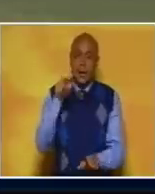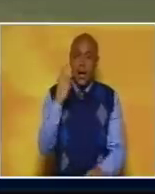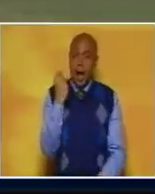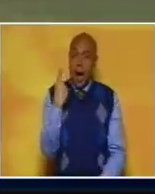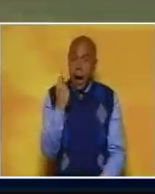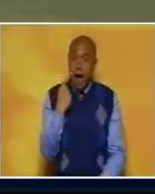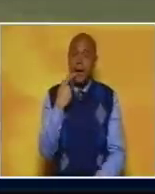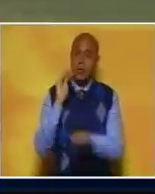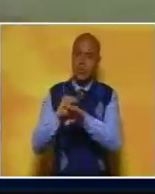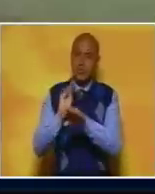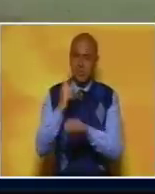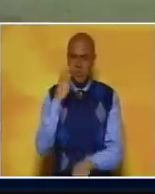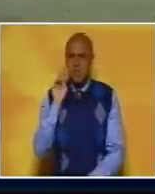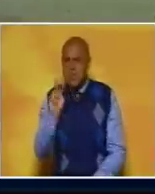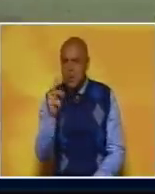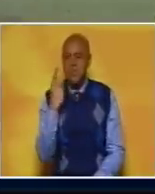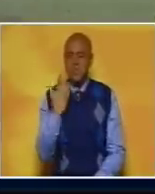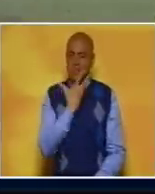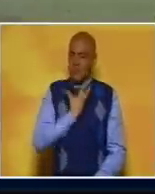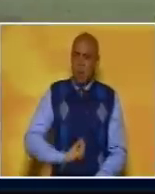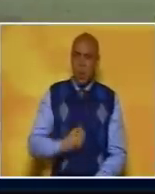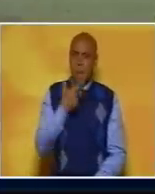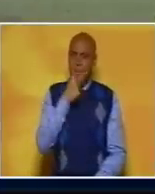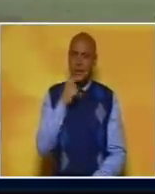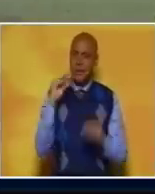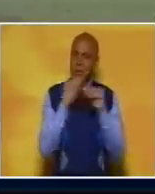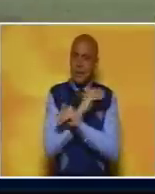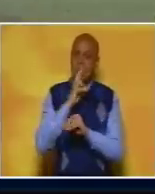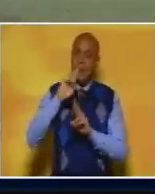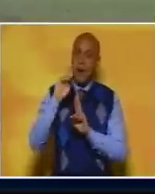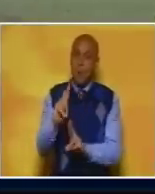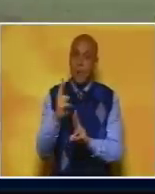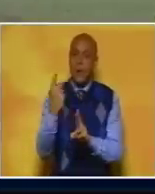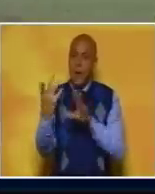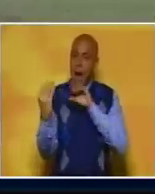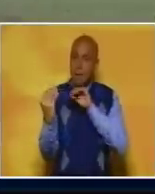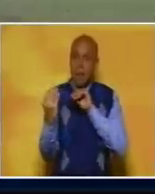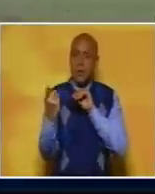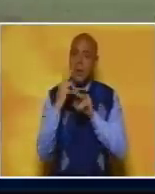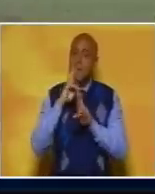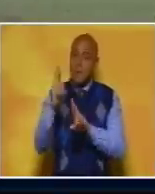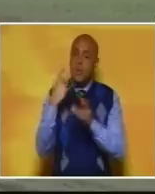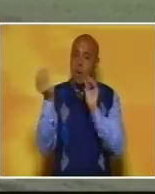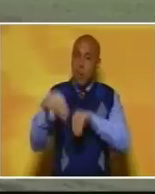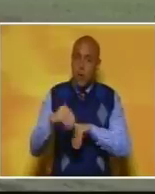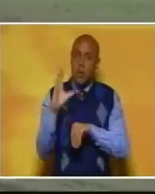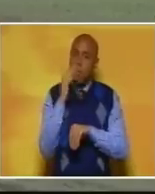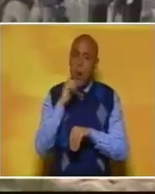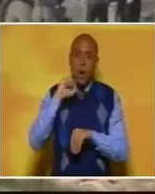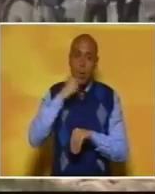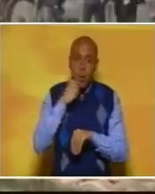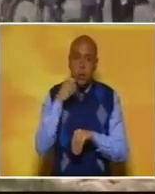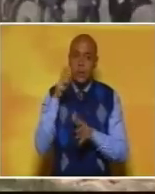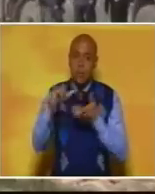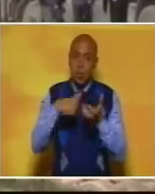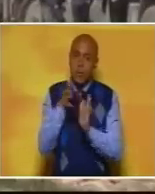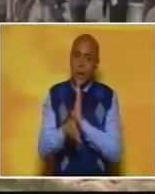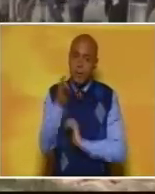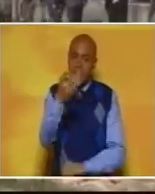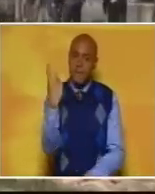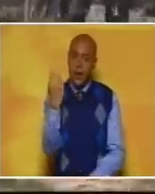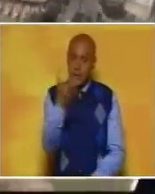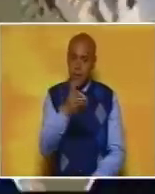considerara insatisfactoriamente el resultado alcanzado este martes en las conversaciones con Rusia sobre este conflicto.